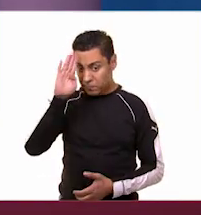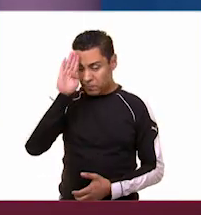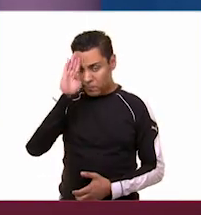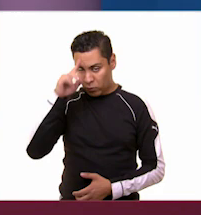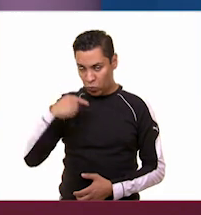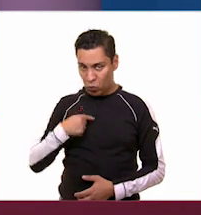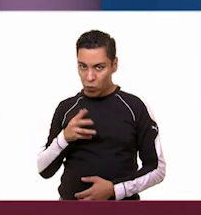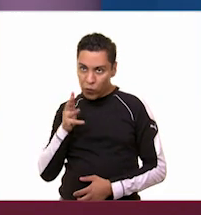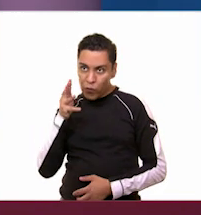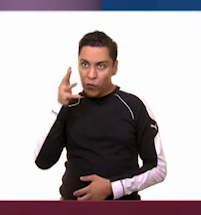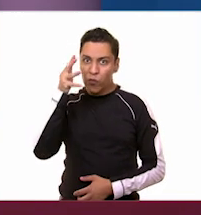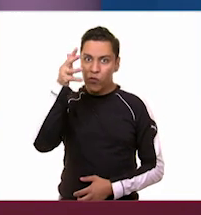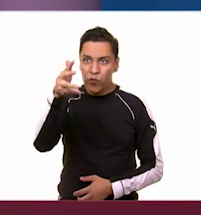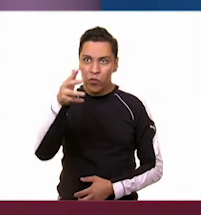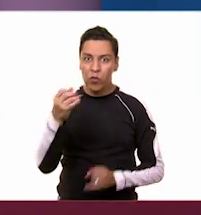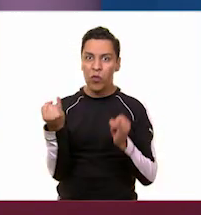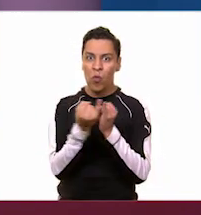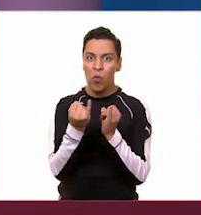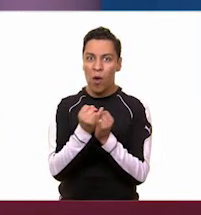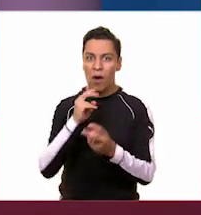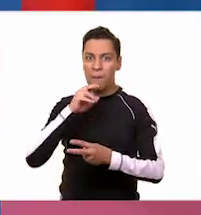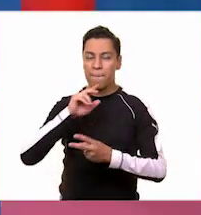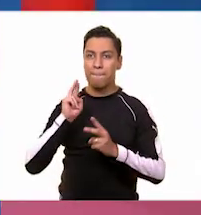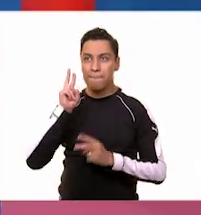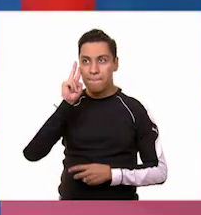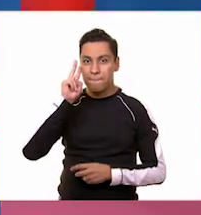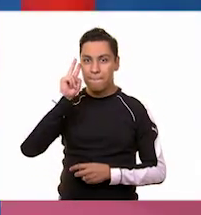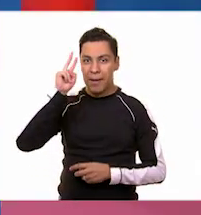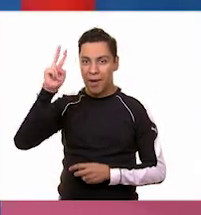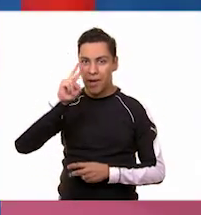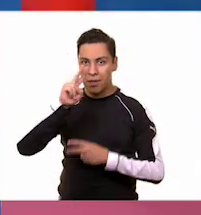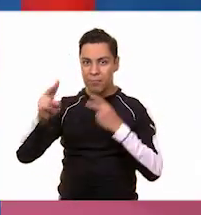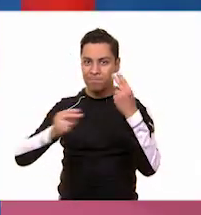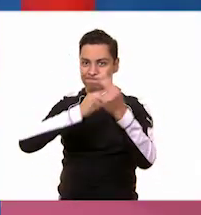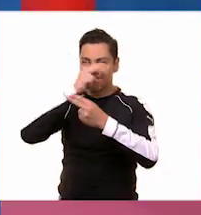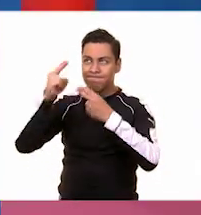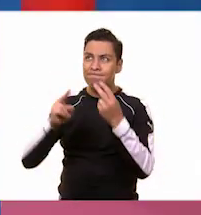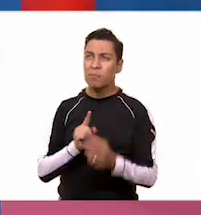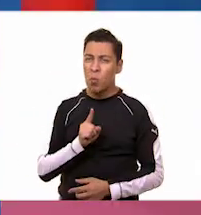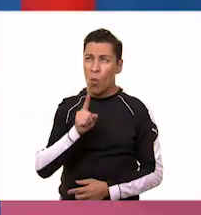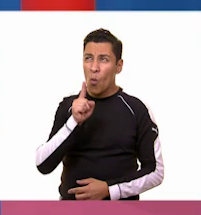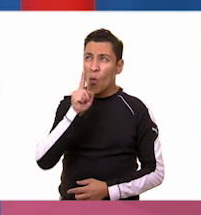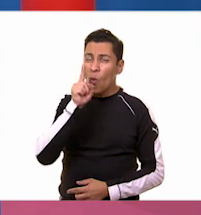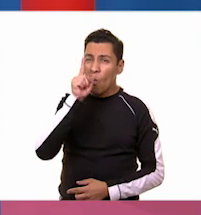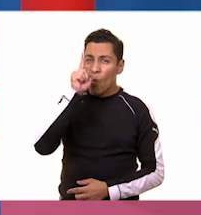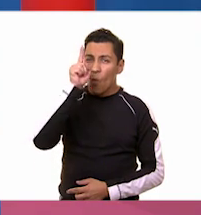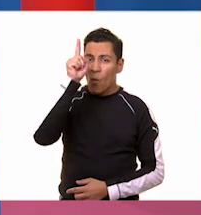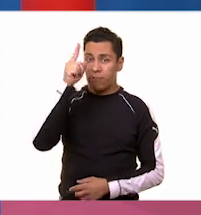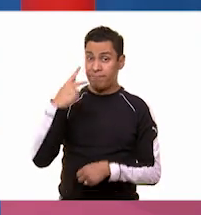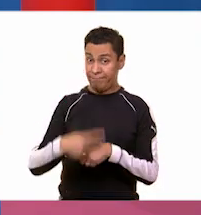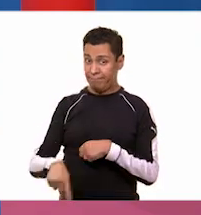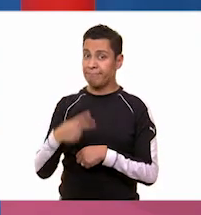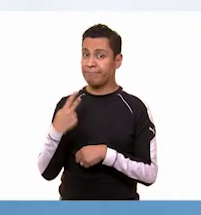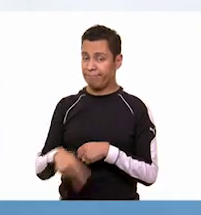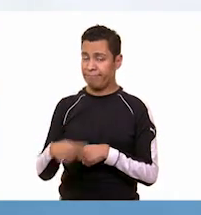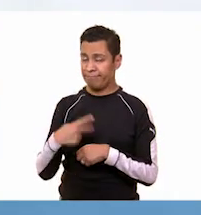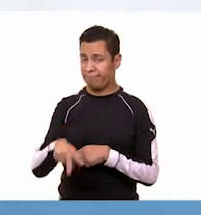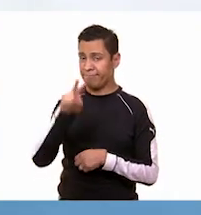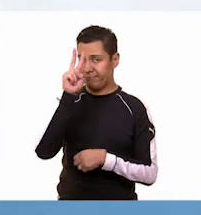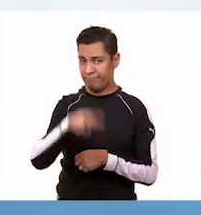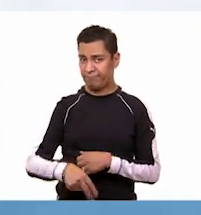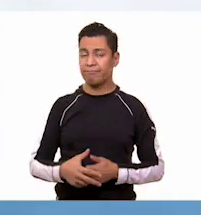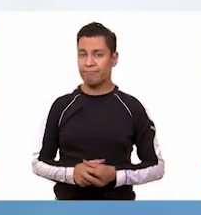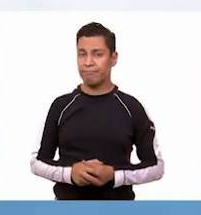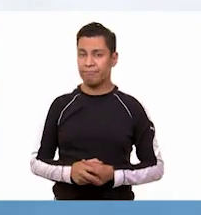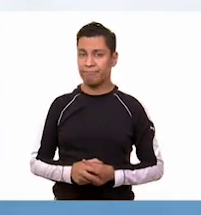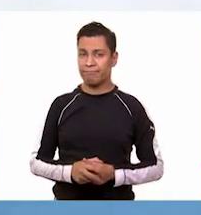bien si voy a ser astronauta. Sí, Raulito, es una profesión que tiene varios peligros. Así es,